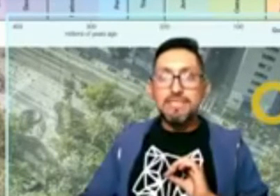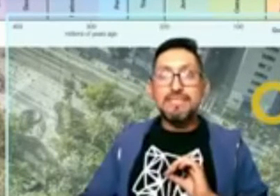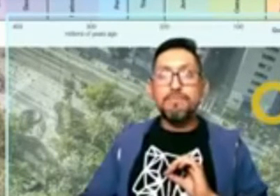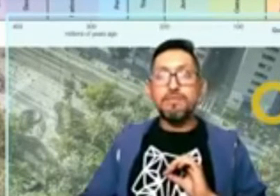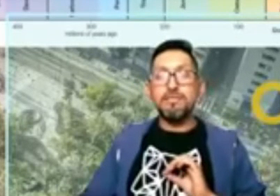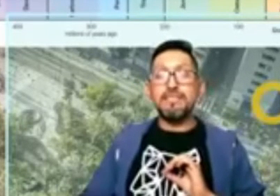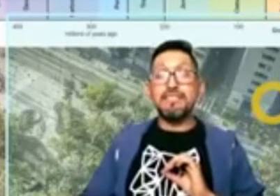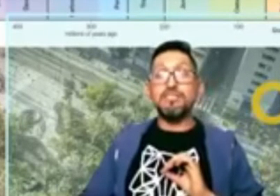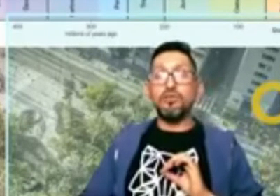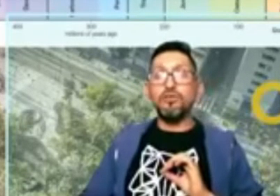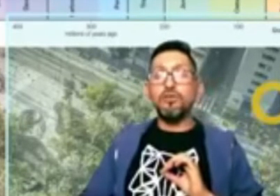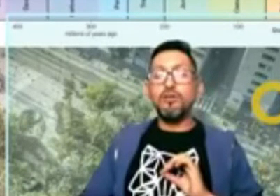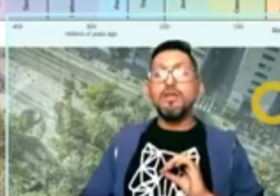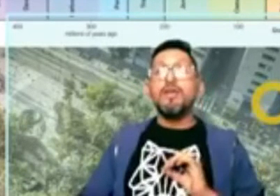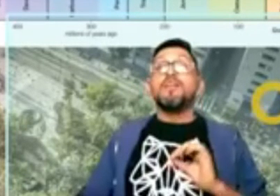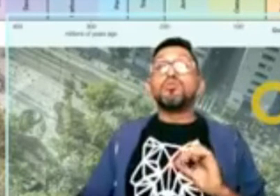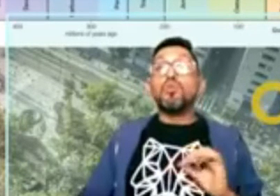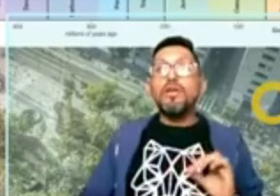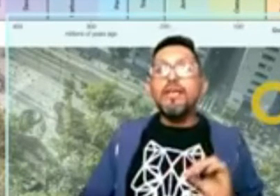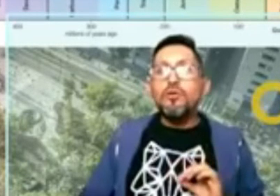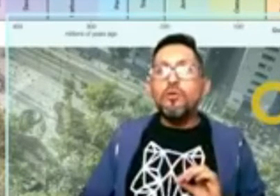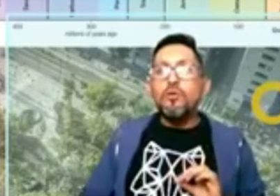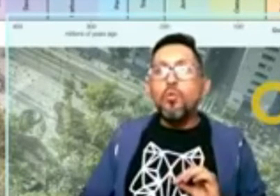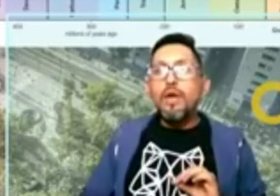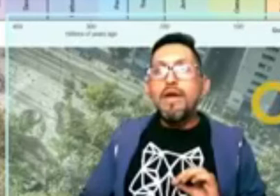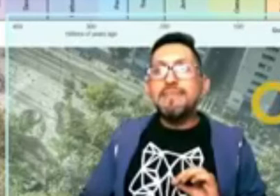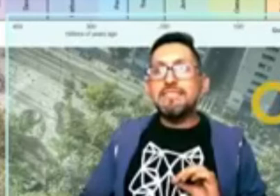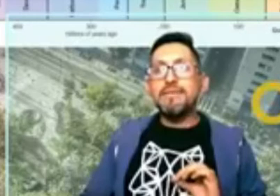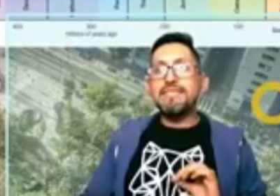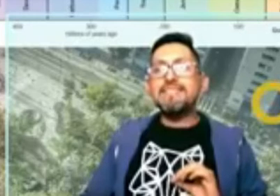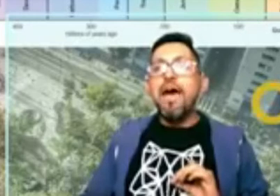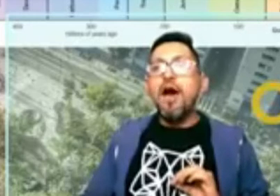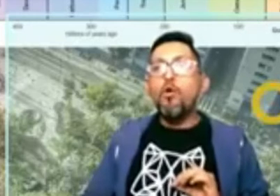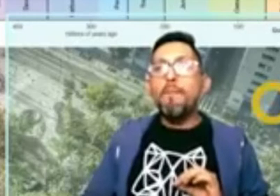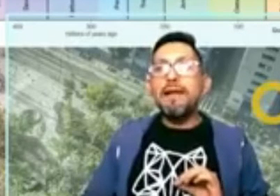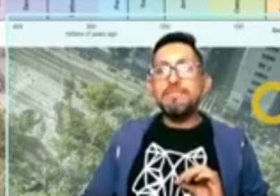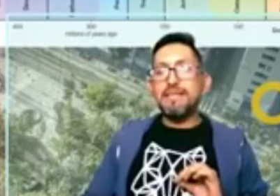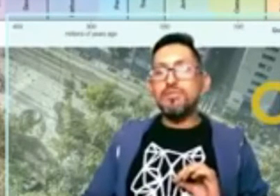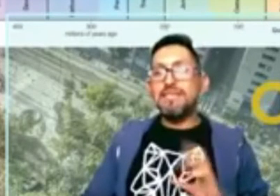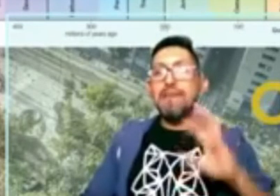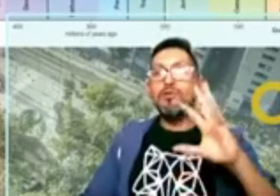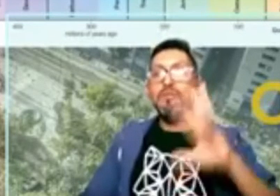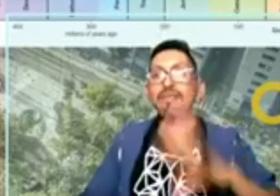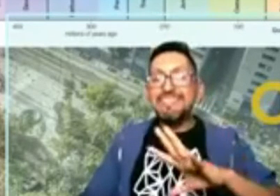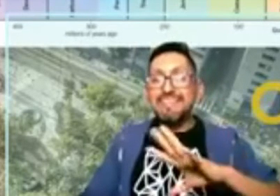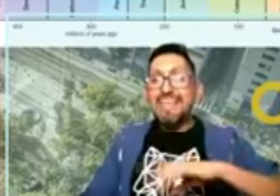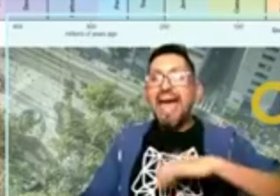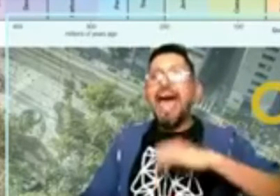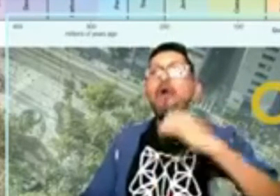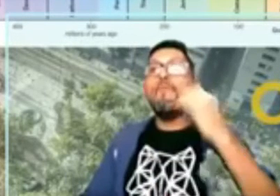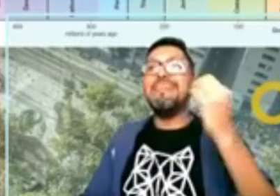después de ese proceso de extinción, surgieron nuevas especies a ocupar espacios. La